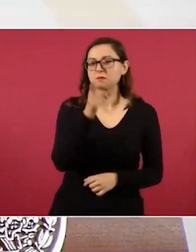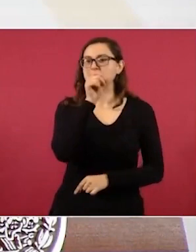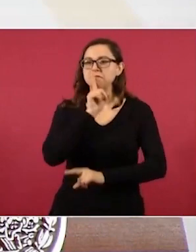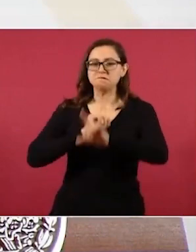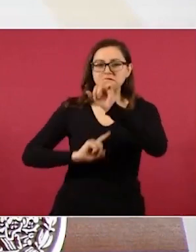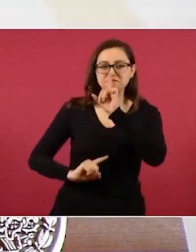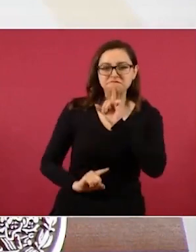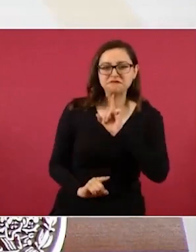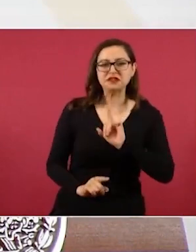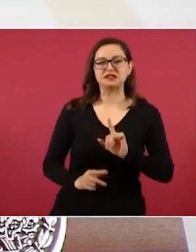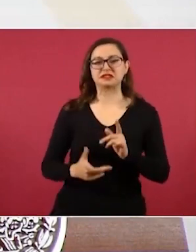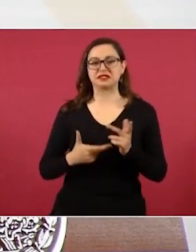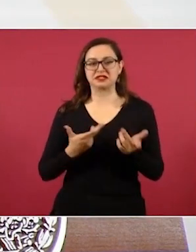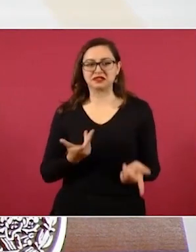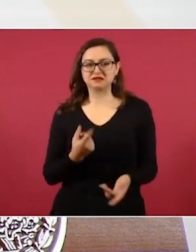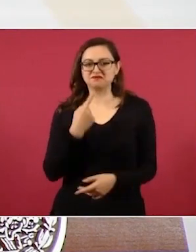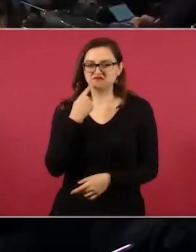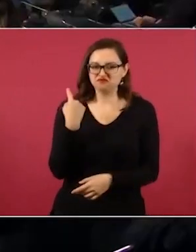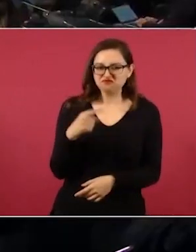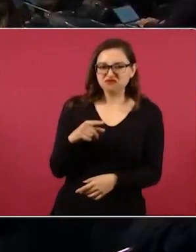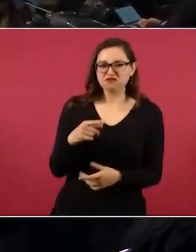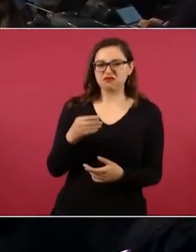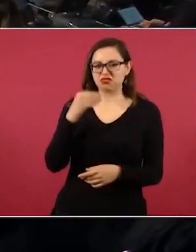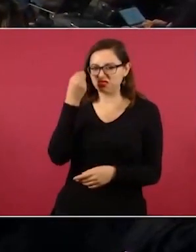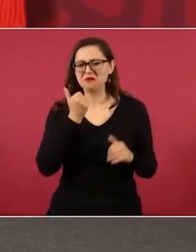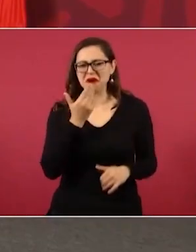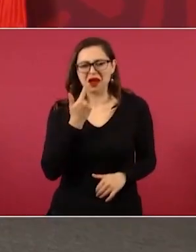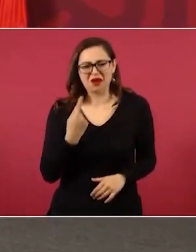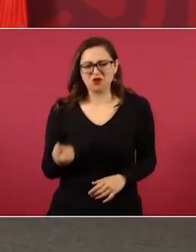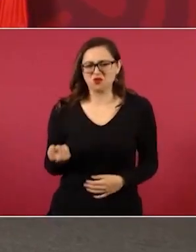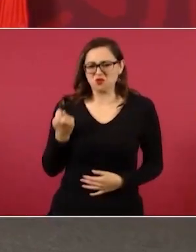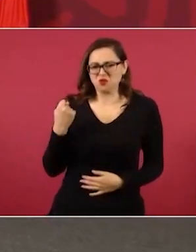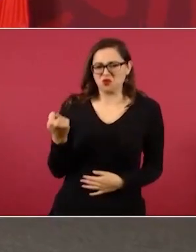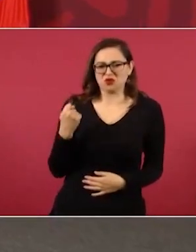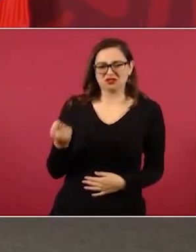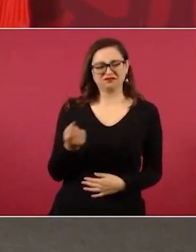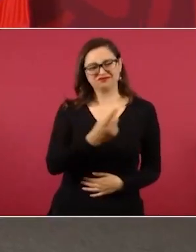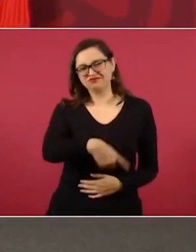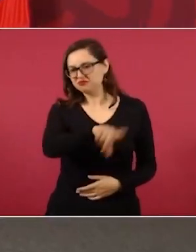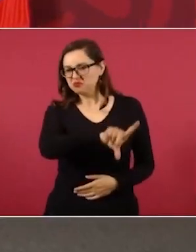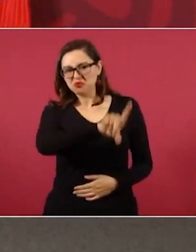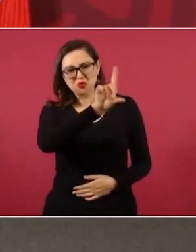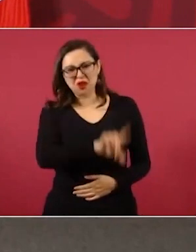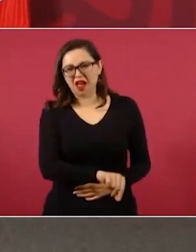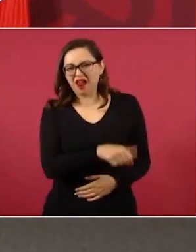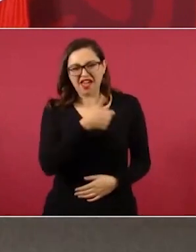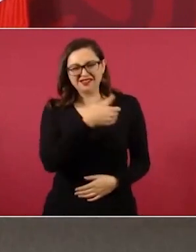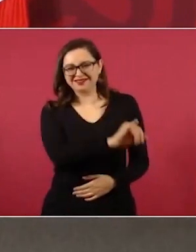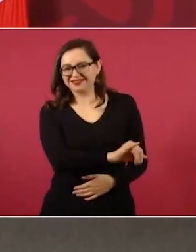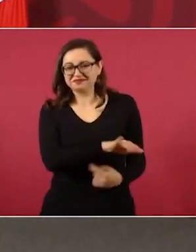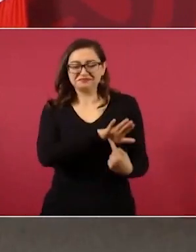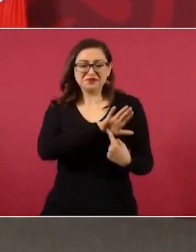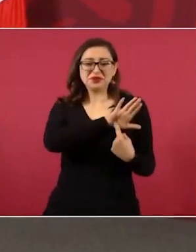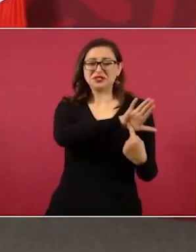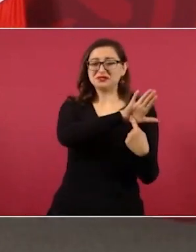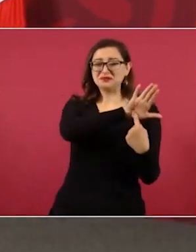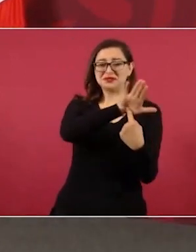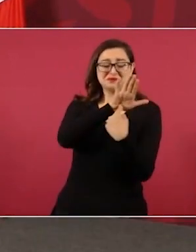El lenguaje siempre tiene significado. Por eso, el